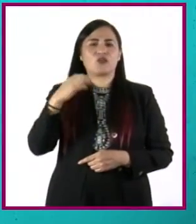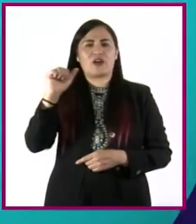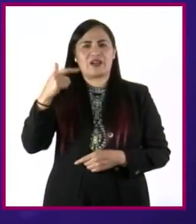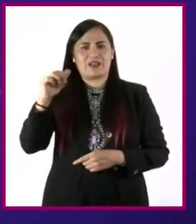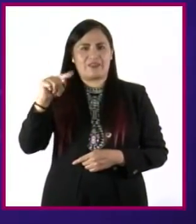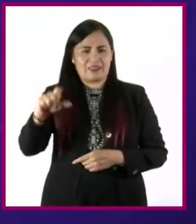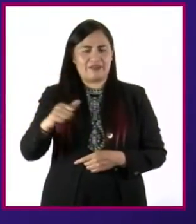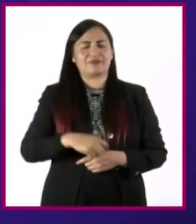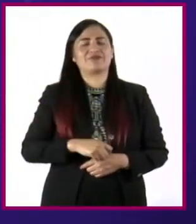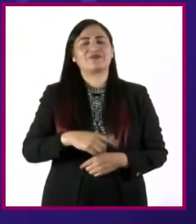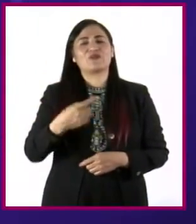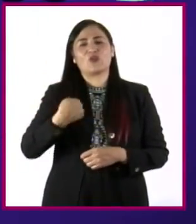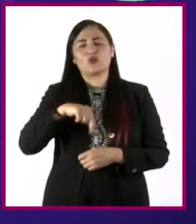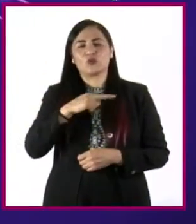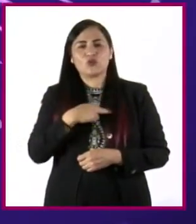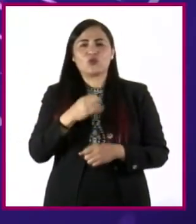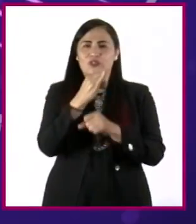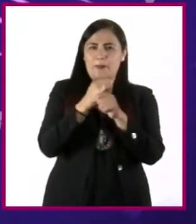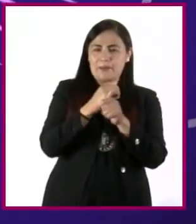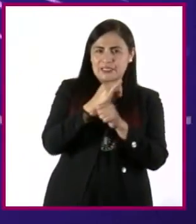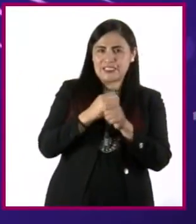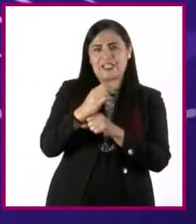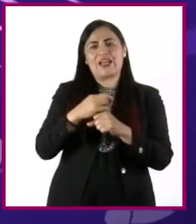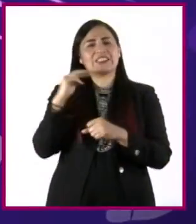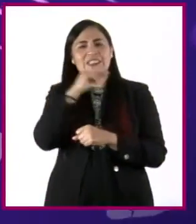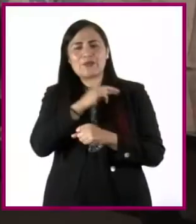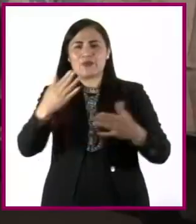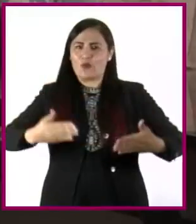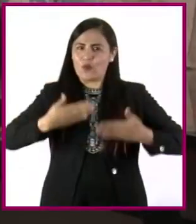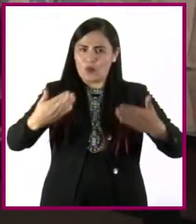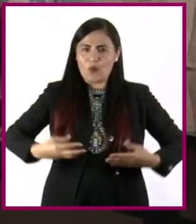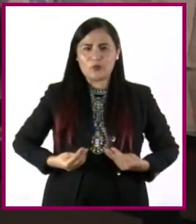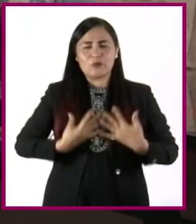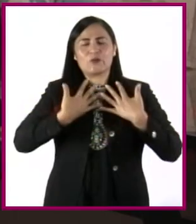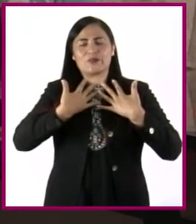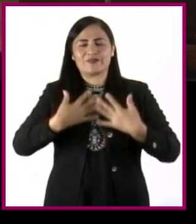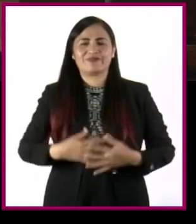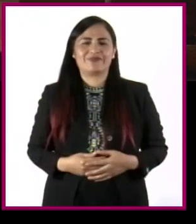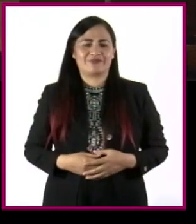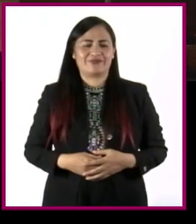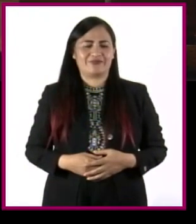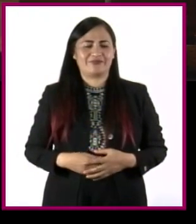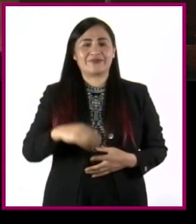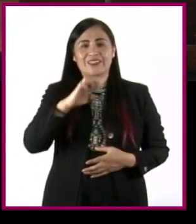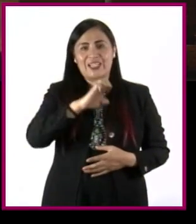Nosotros somos los investigadores rápidos y animosos.